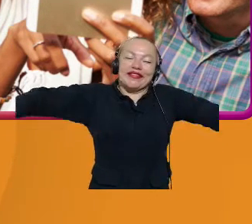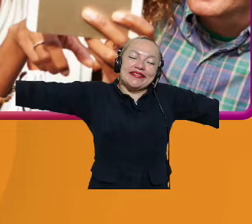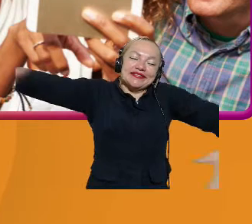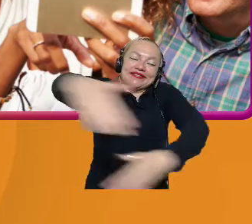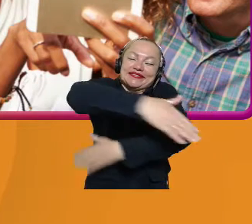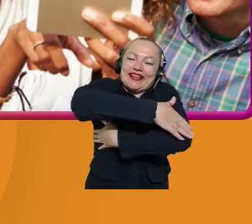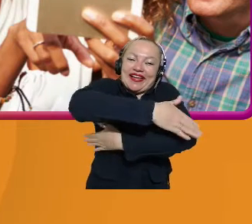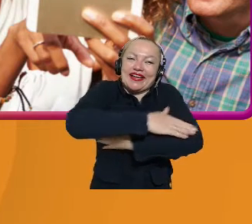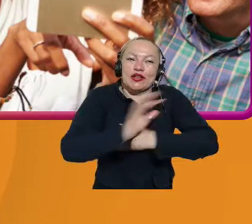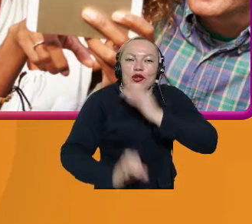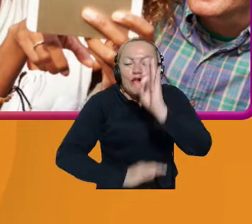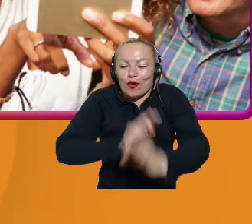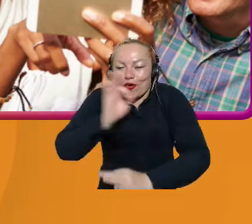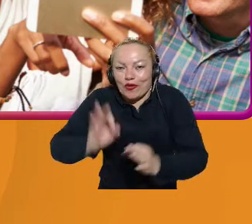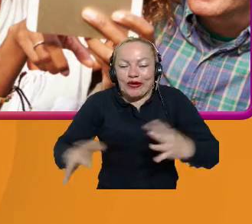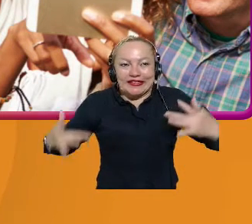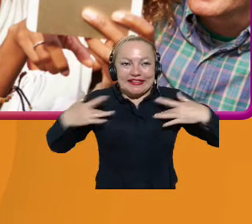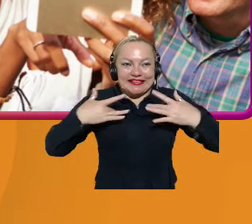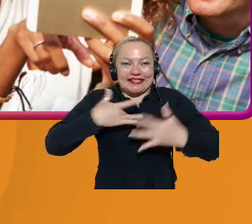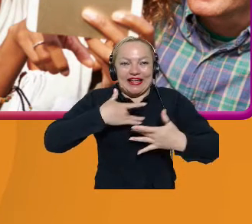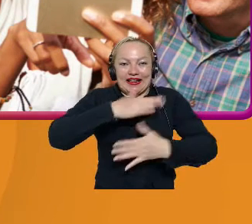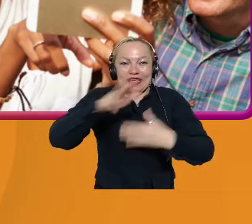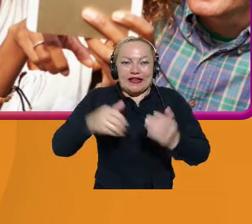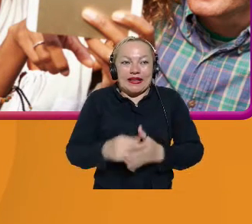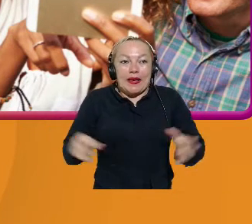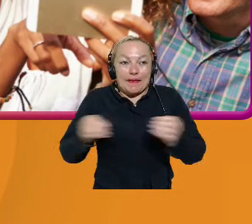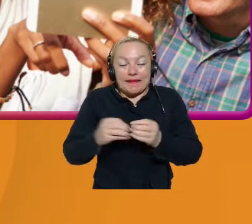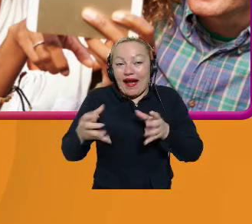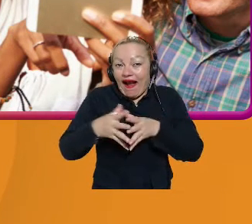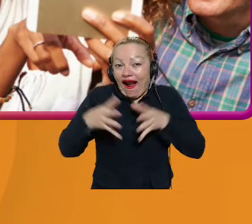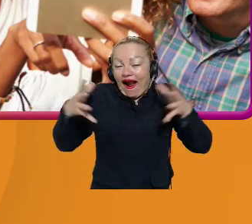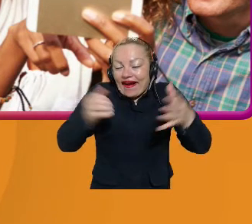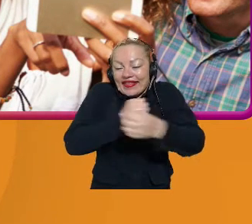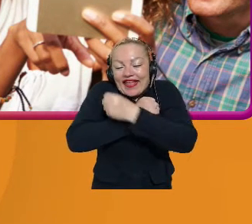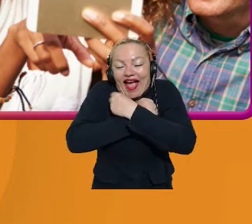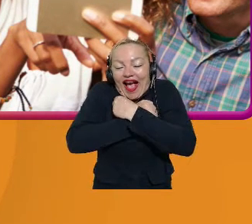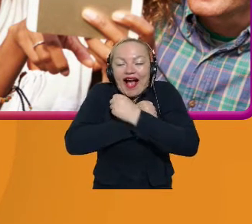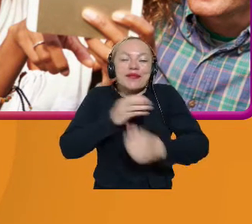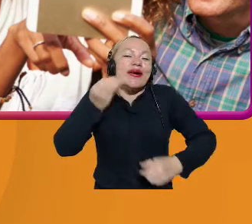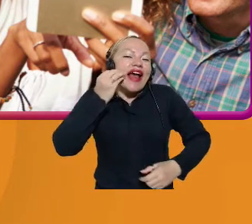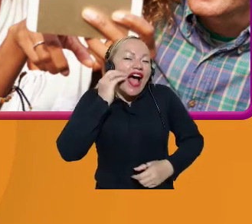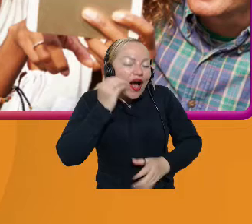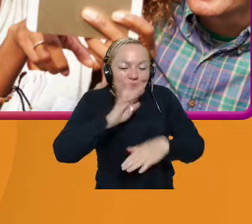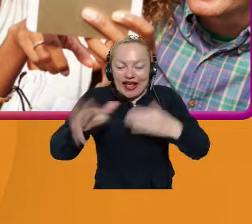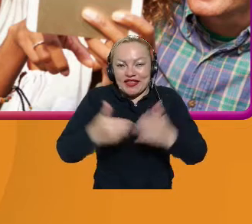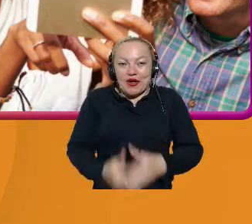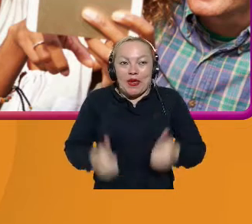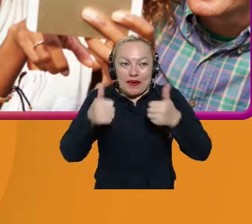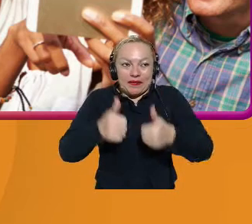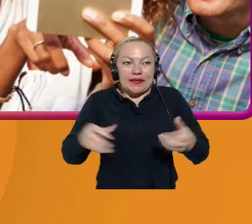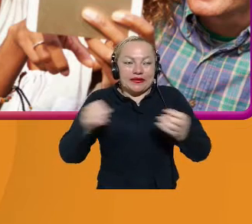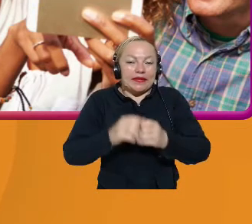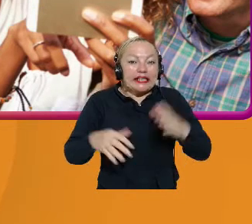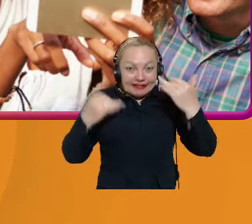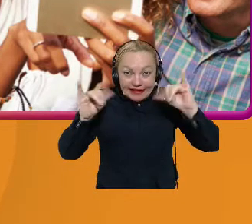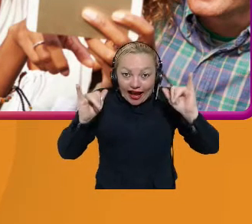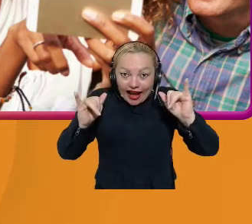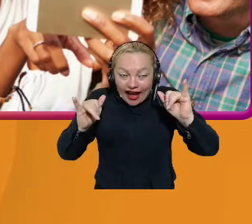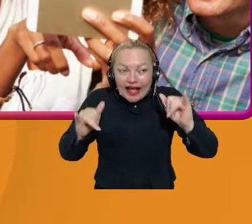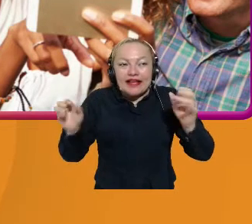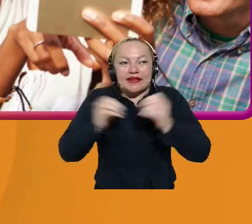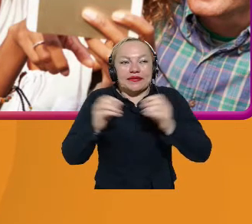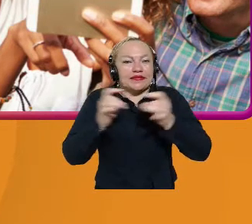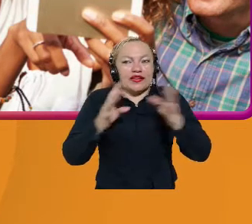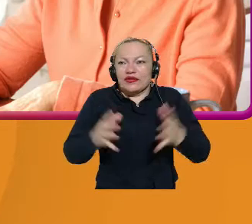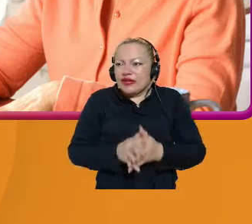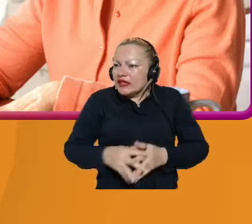de velar por la salud de nuestros grandes y queridos y amados abuelos. Un abrazo para ellos. Y ahí lo dejamos. Fechas no hay